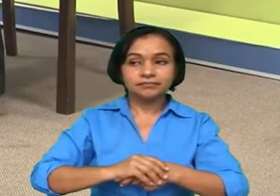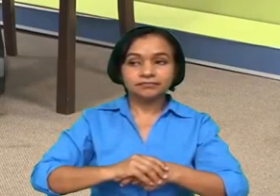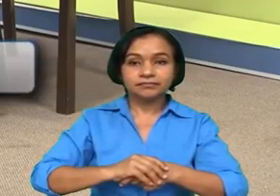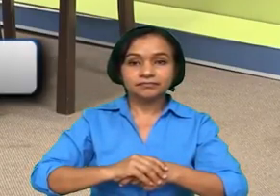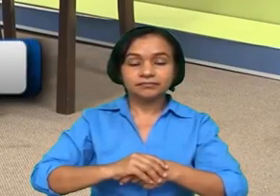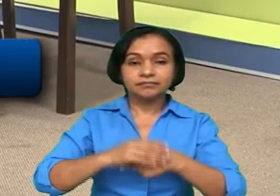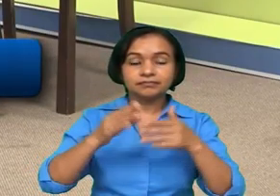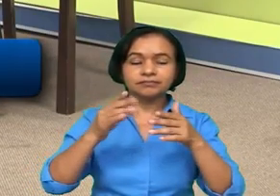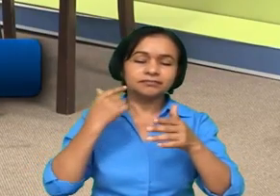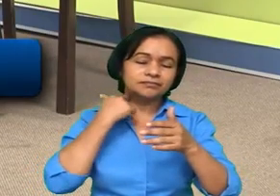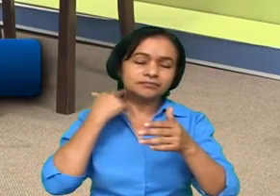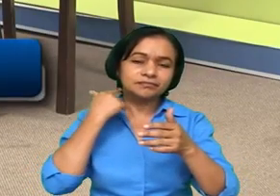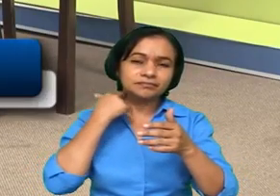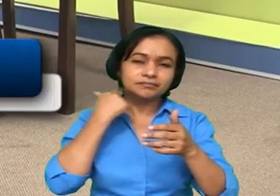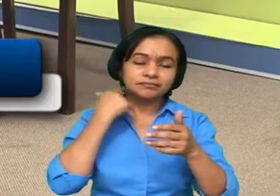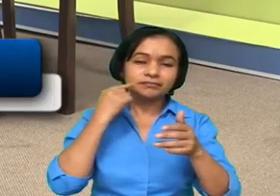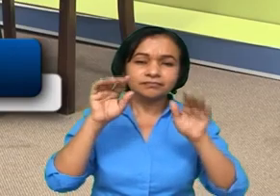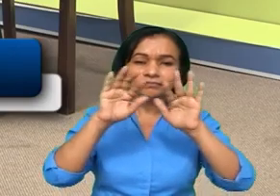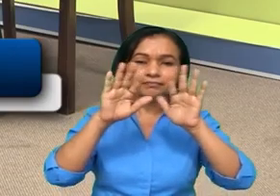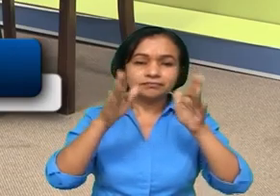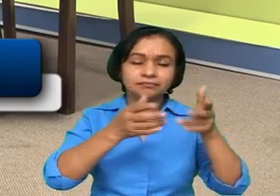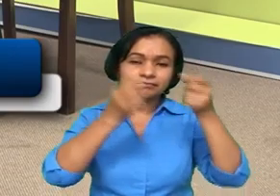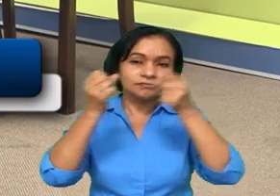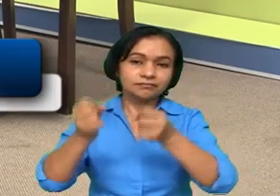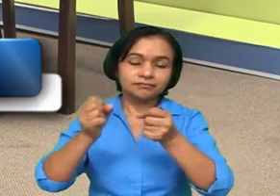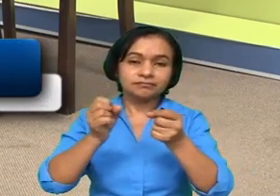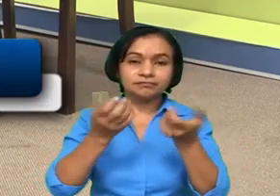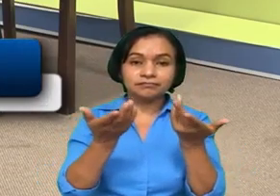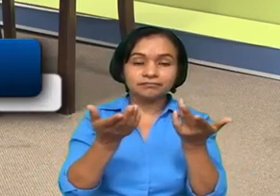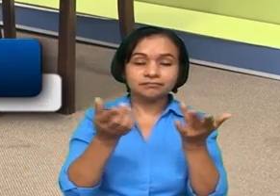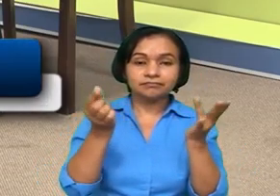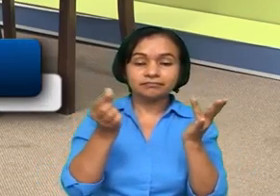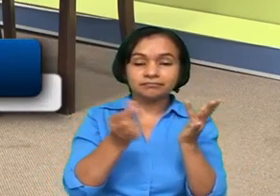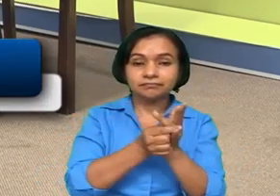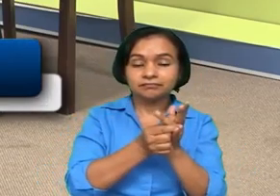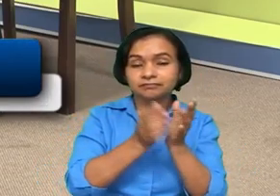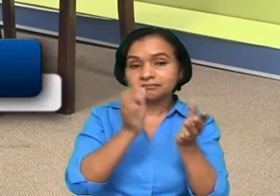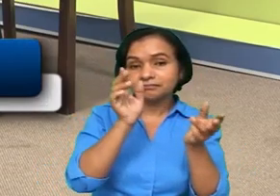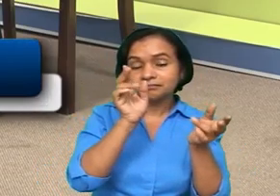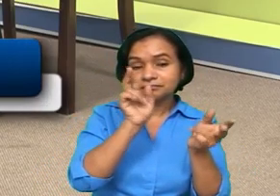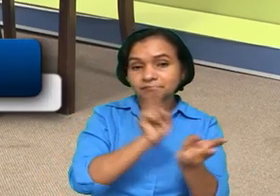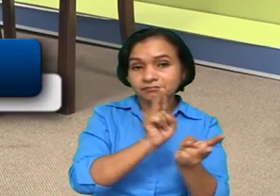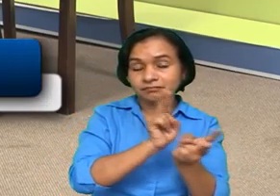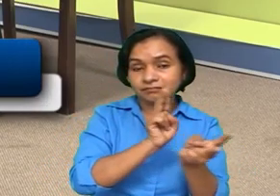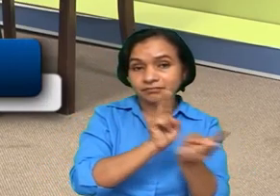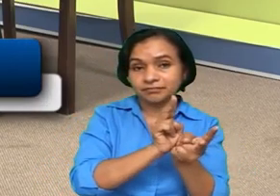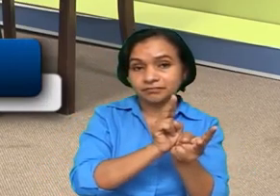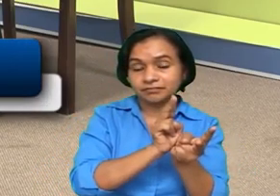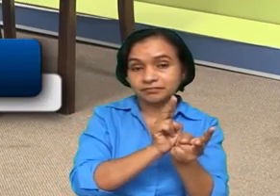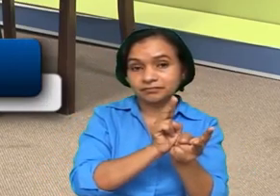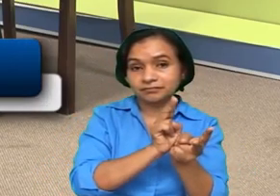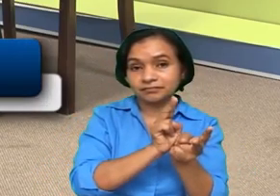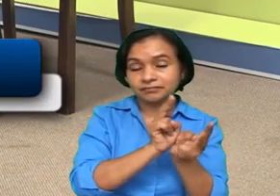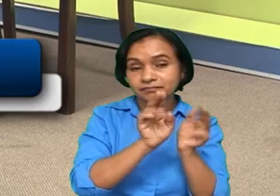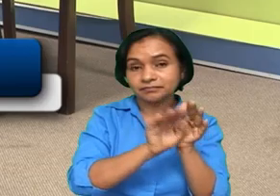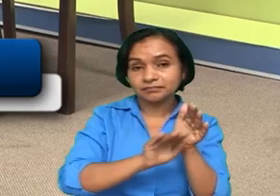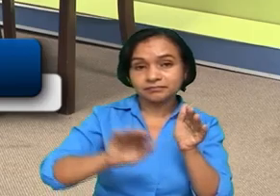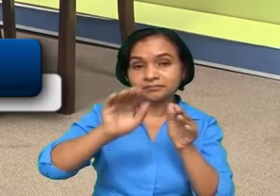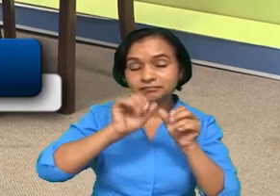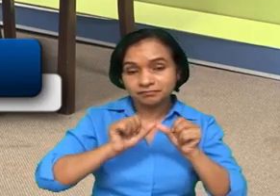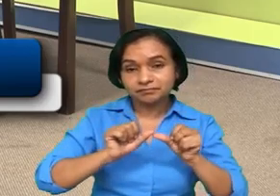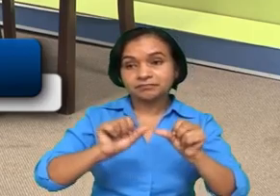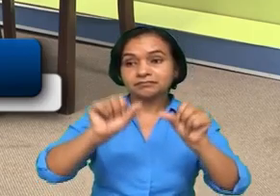Las parejas, cuando recientemente están iniciando una vida sexual, entonces es más continua,